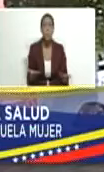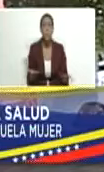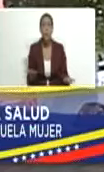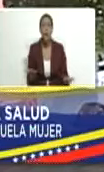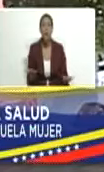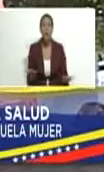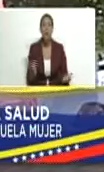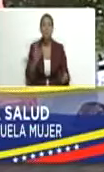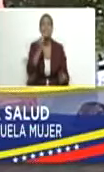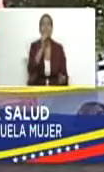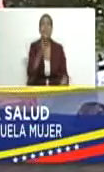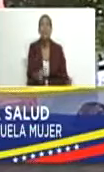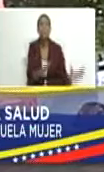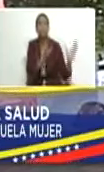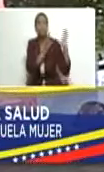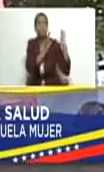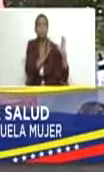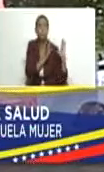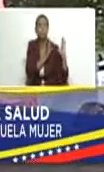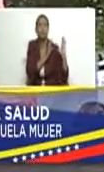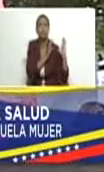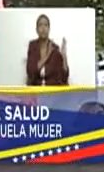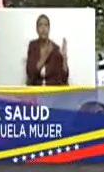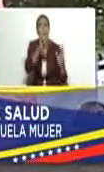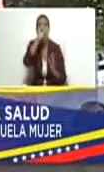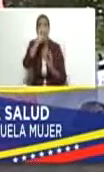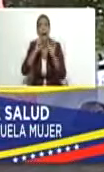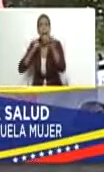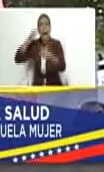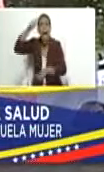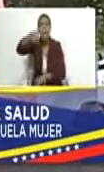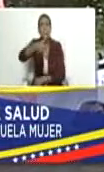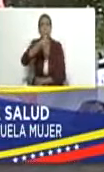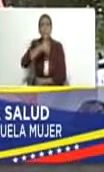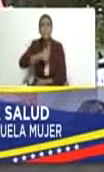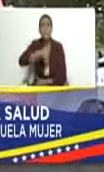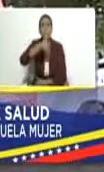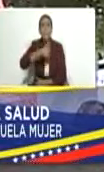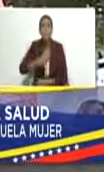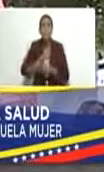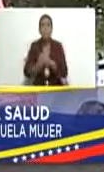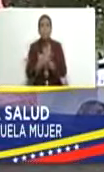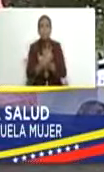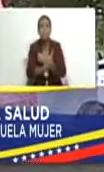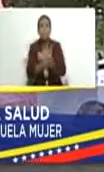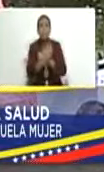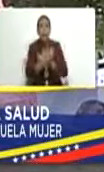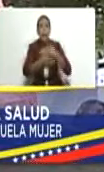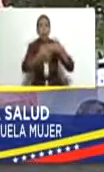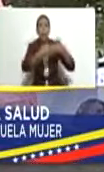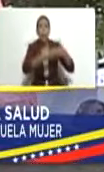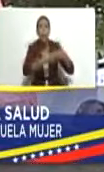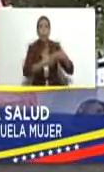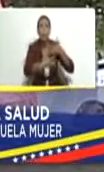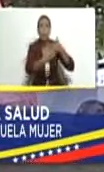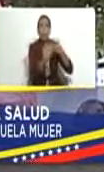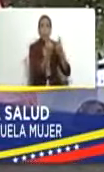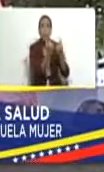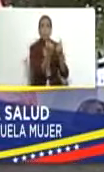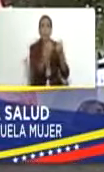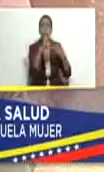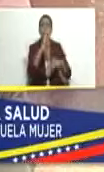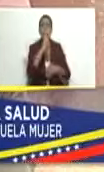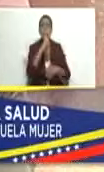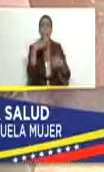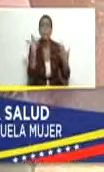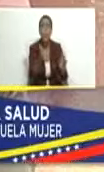en su hombro estos años de resistencia a las sanciones, al bloqueo y a la guerra económica?